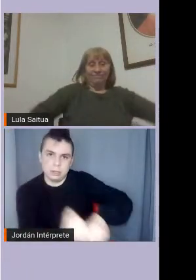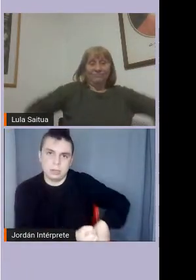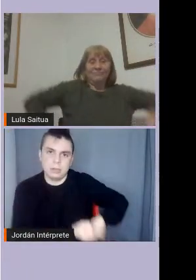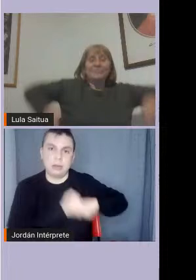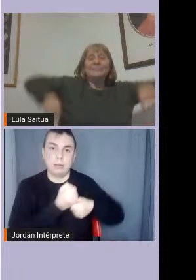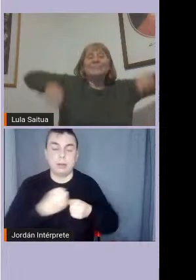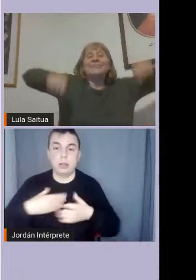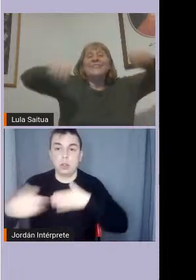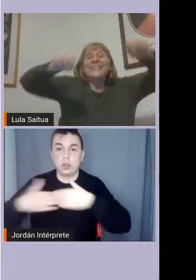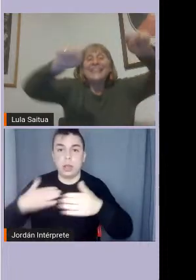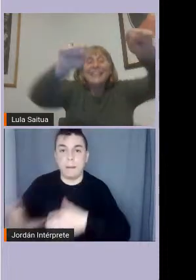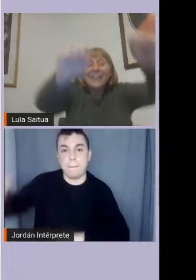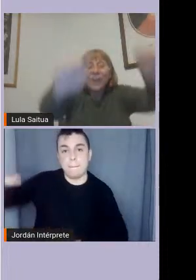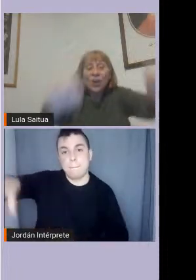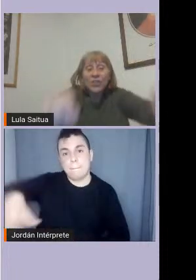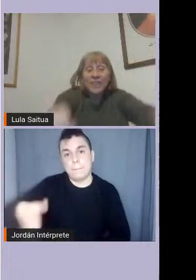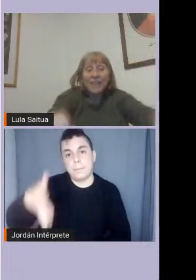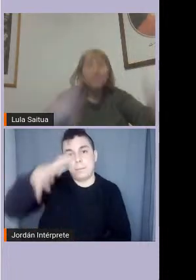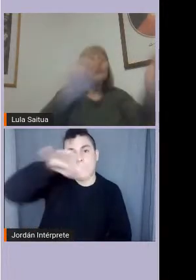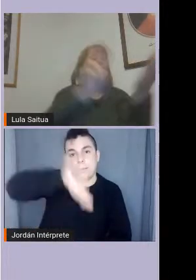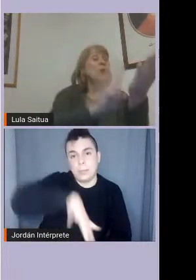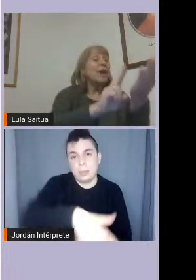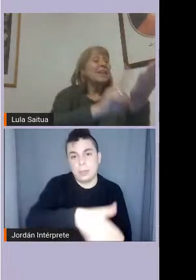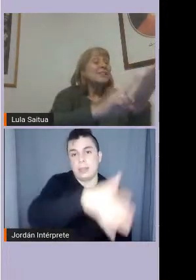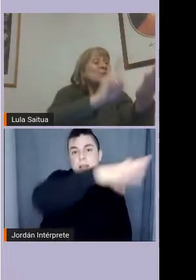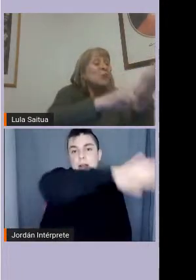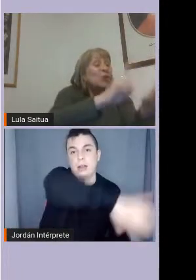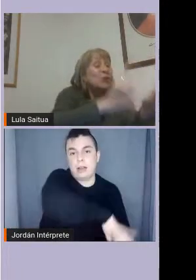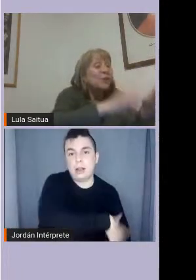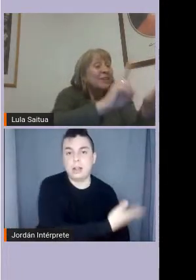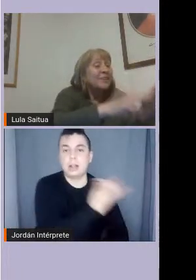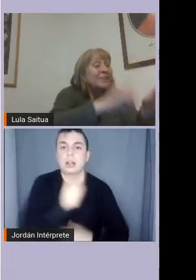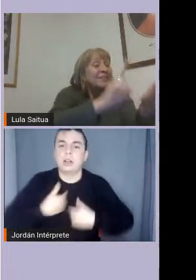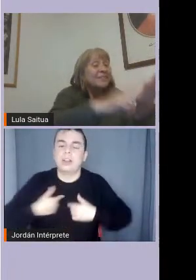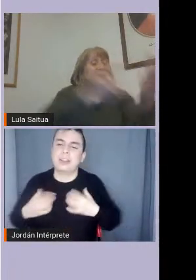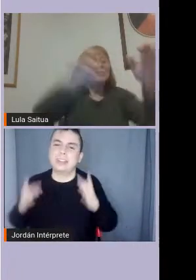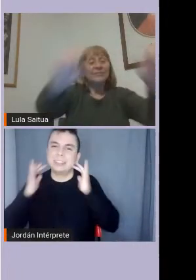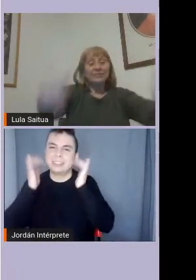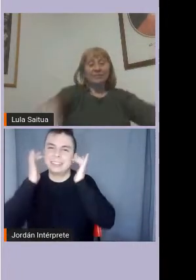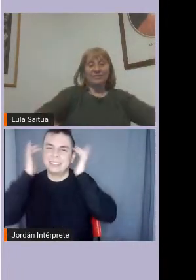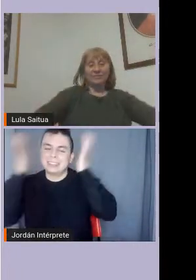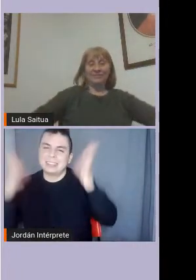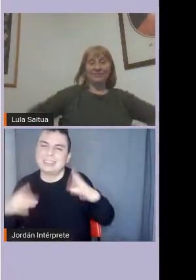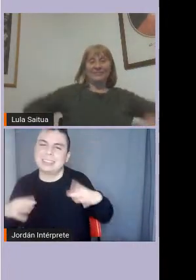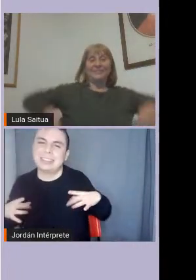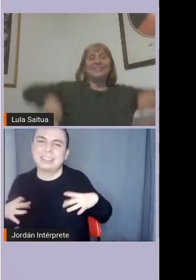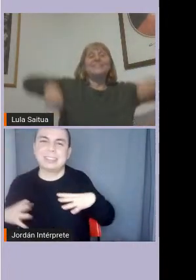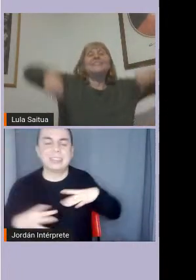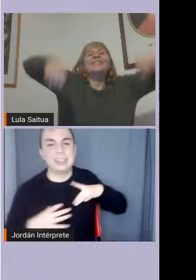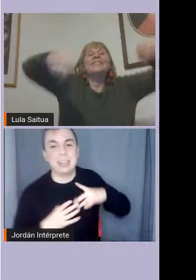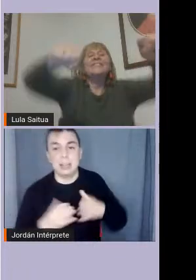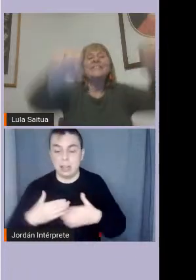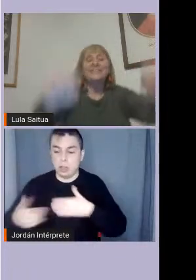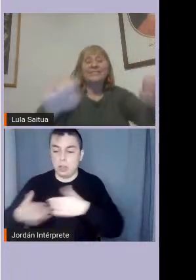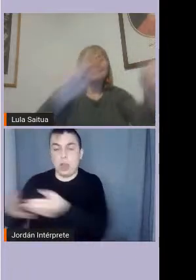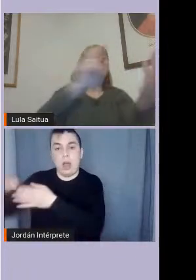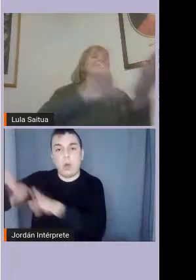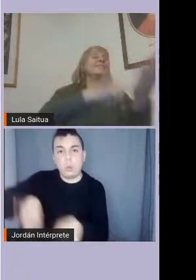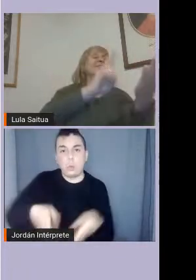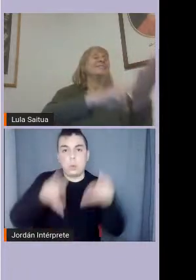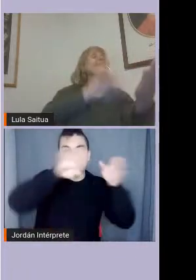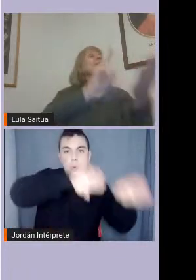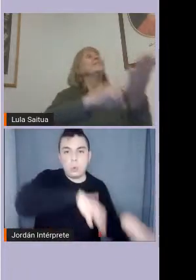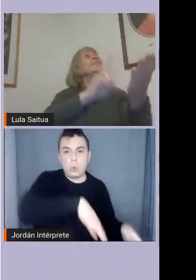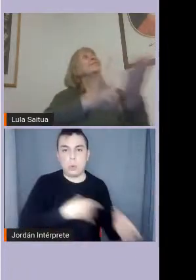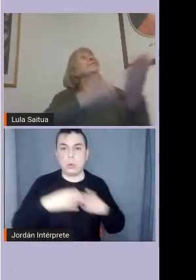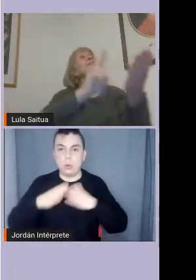el mar contento estoy, junto a las olas